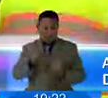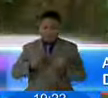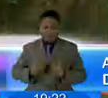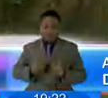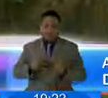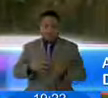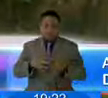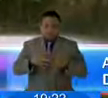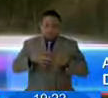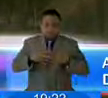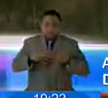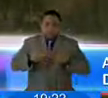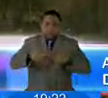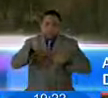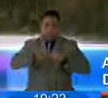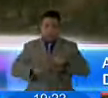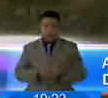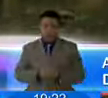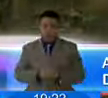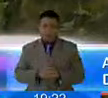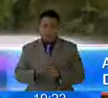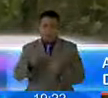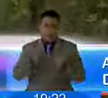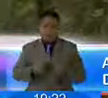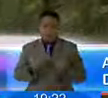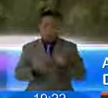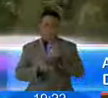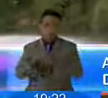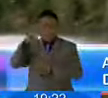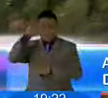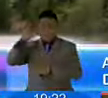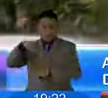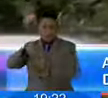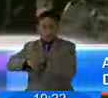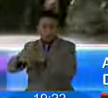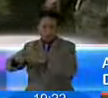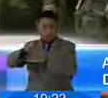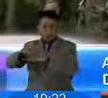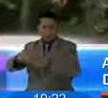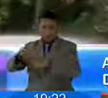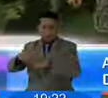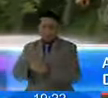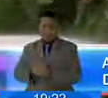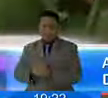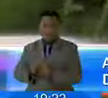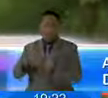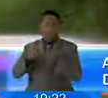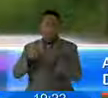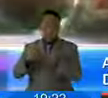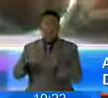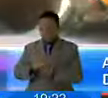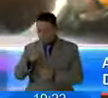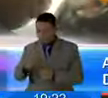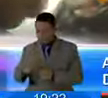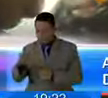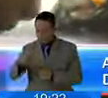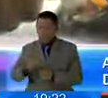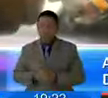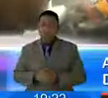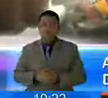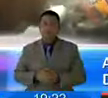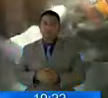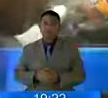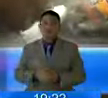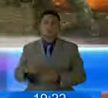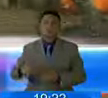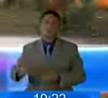putrefacción. El cuerpo fue llevado hasta el Departamento de Medicina Legal, donde fue identificado por los parientes cercanos. Se encontraba en estado